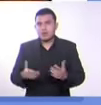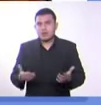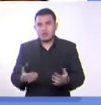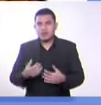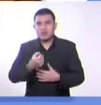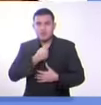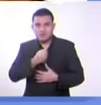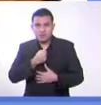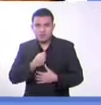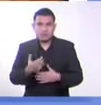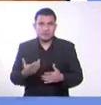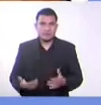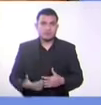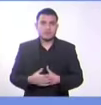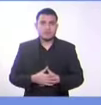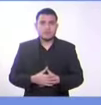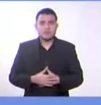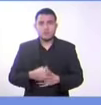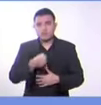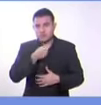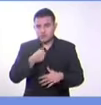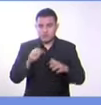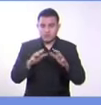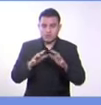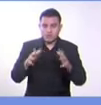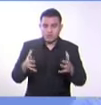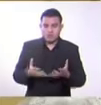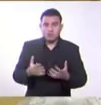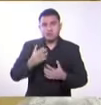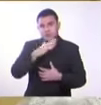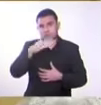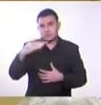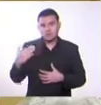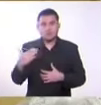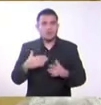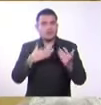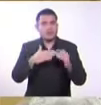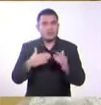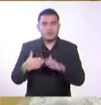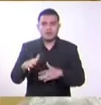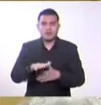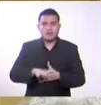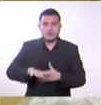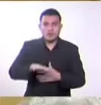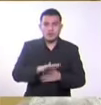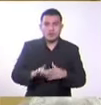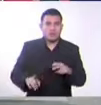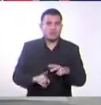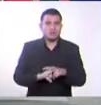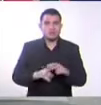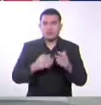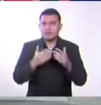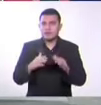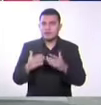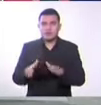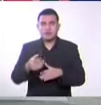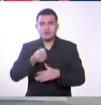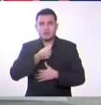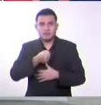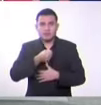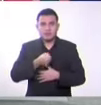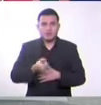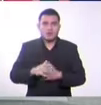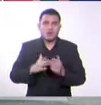información, noticias del mundo, nacionales, de diferentes lugares. Hay mucha información. O sea que, digamos, lo que son